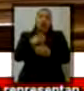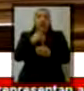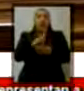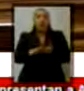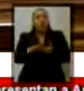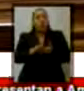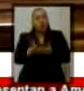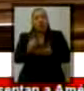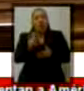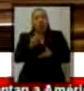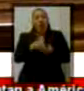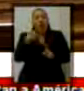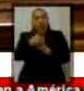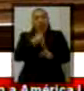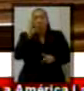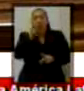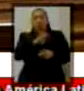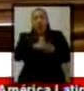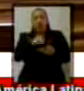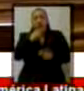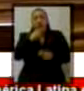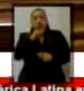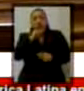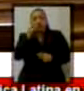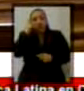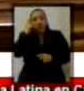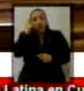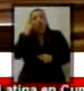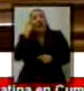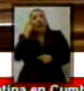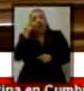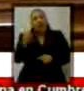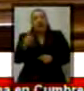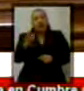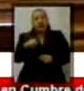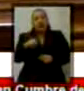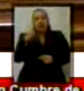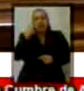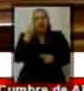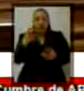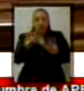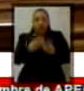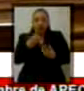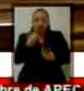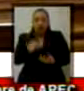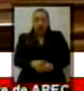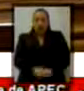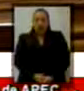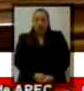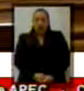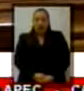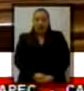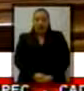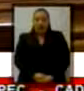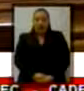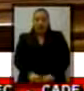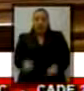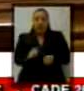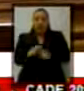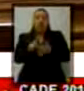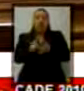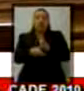volver a hacer. Entonces muchos le llaman la fase del amante porque dicen que la reconciliación es muy bonita, ¿no? Pero luego vuelve